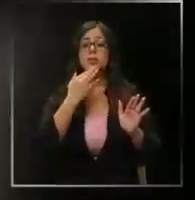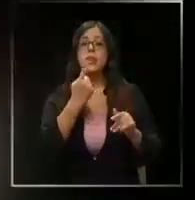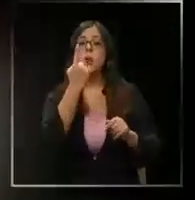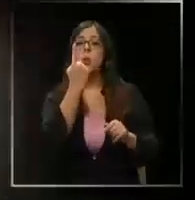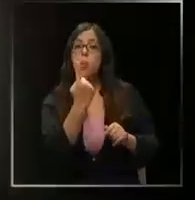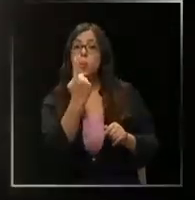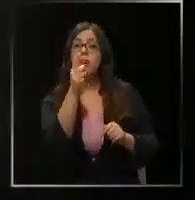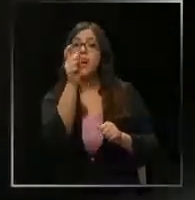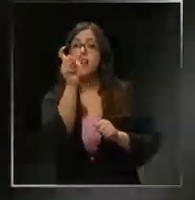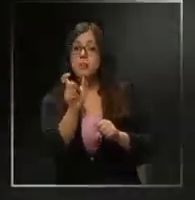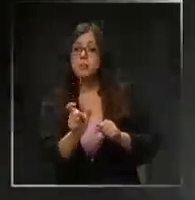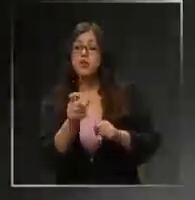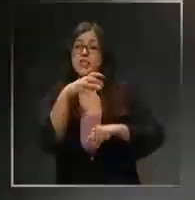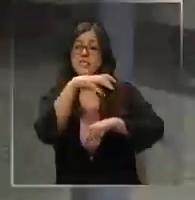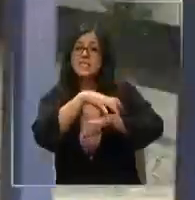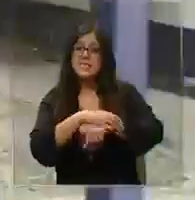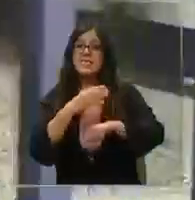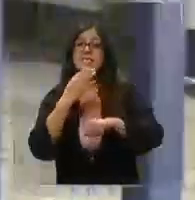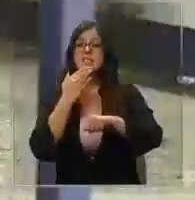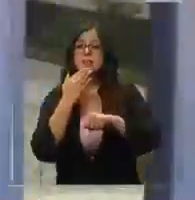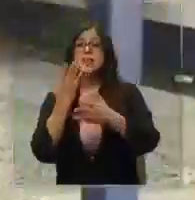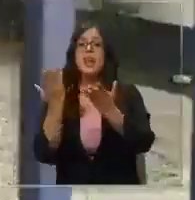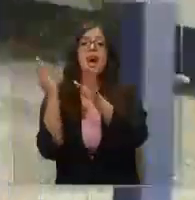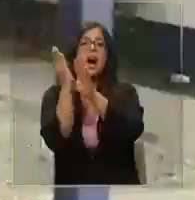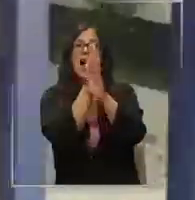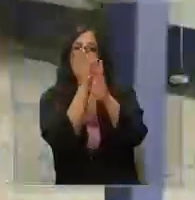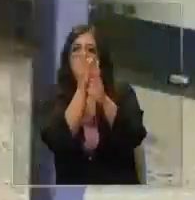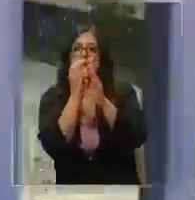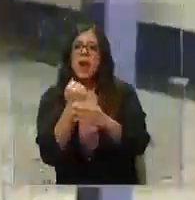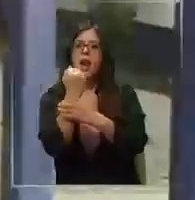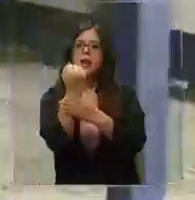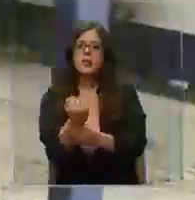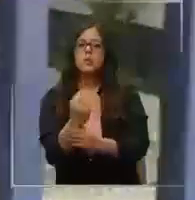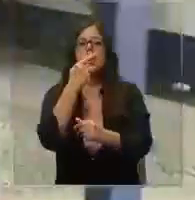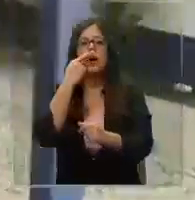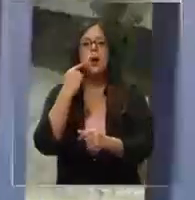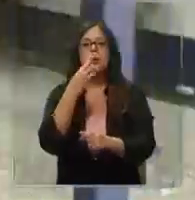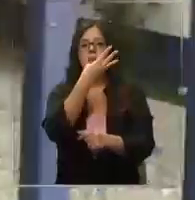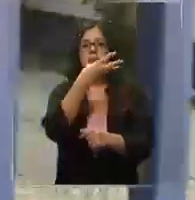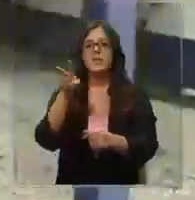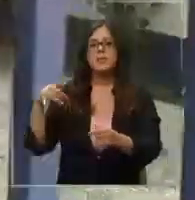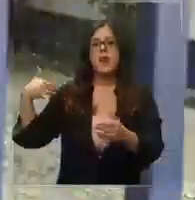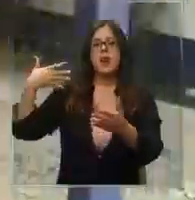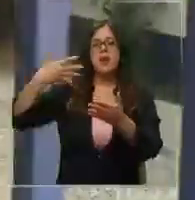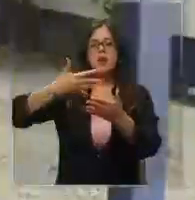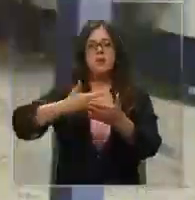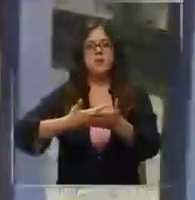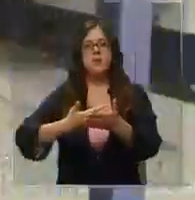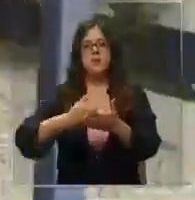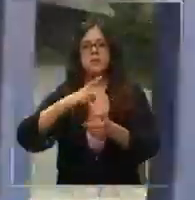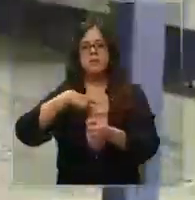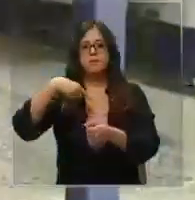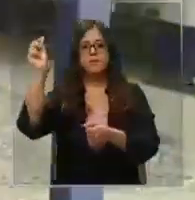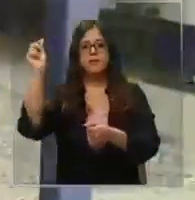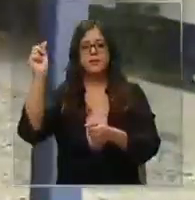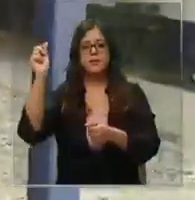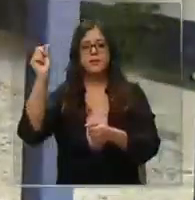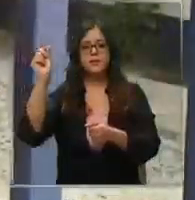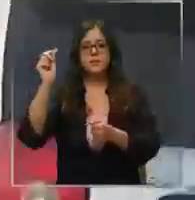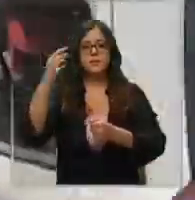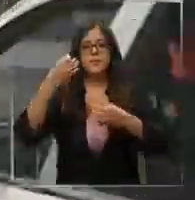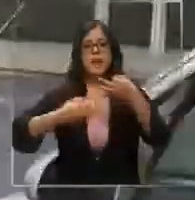de las personas que están detenidas lo está por haber prestado cobertura a Vázquez durante estas 3 semanas en que permaneció prófugo y escapando de la